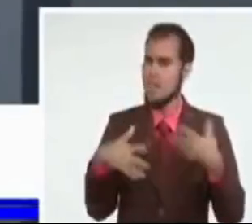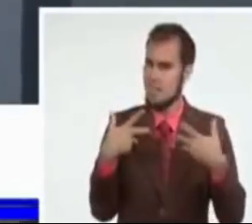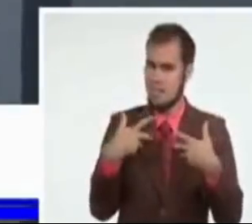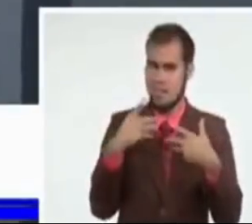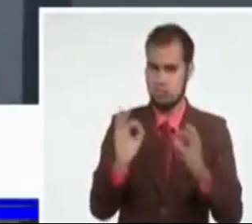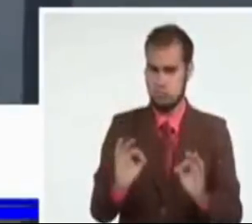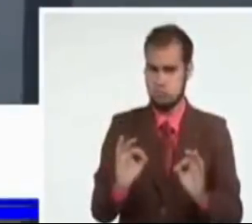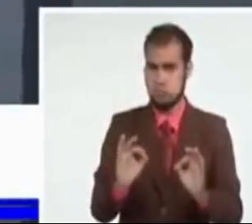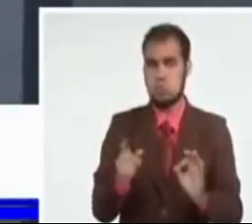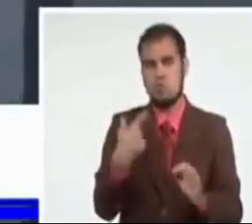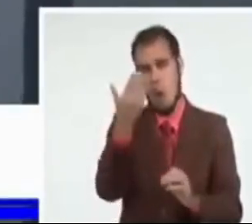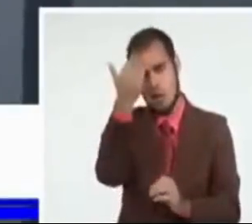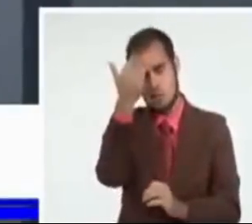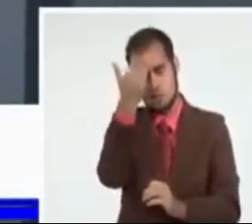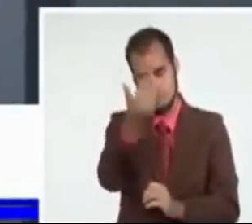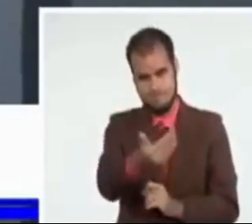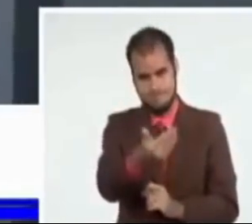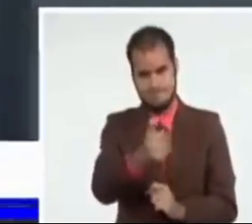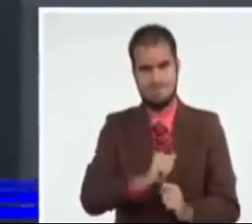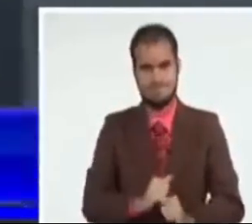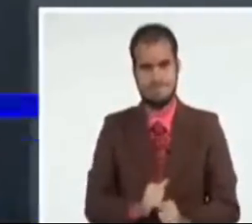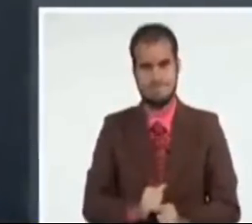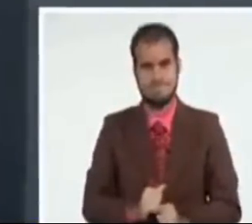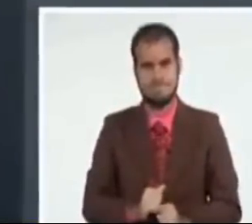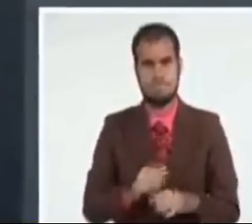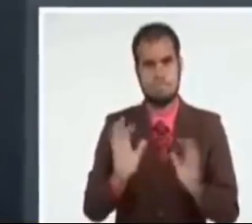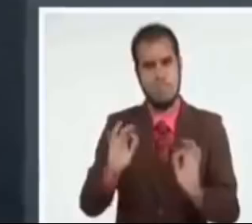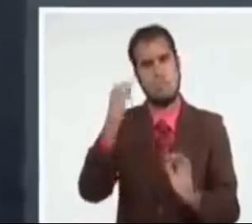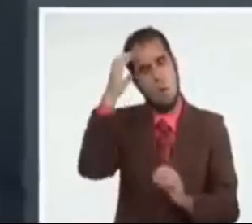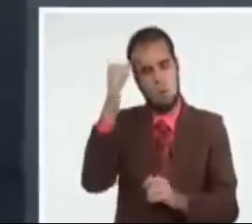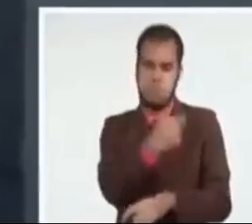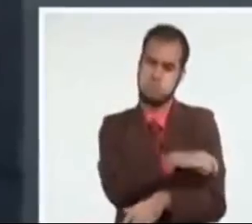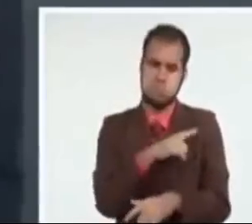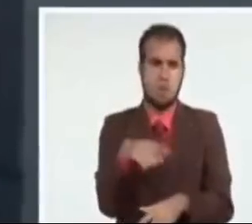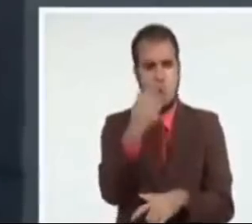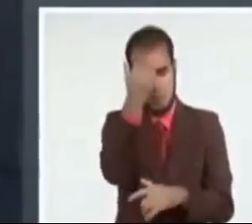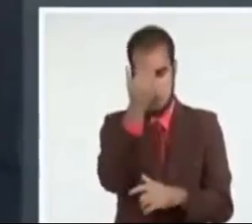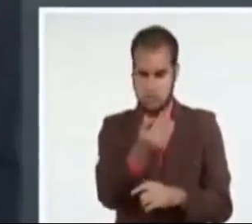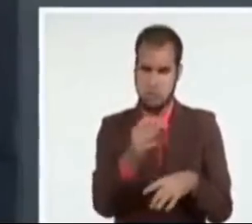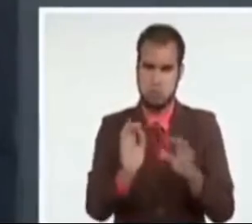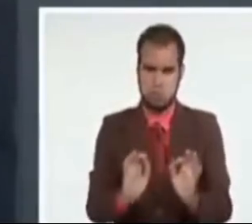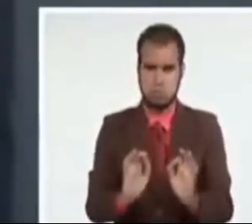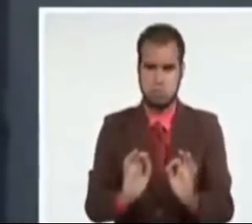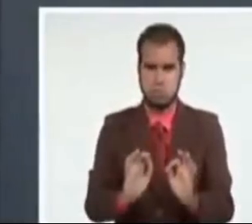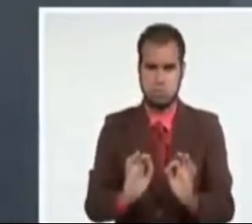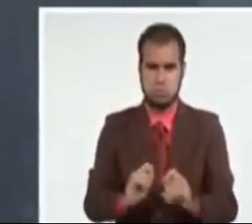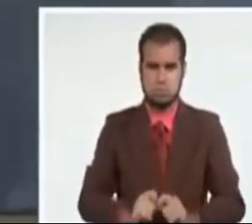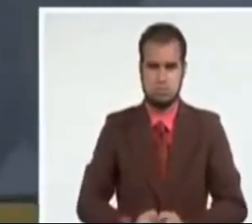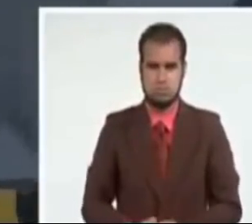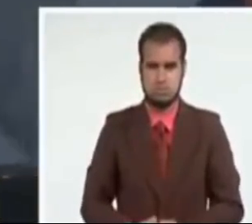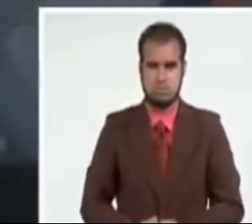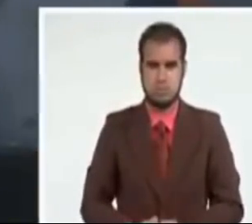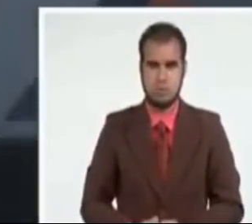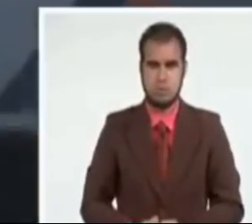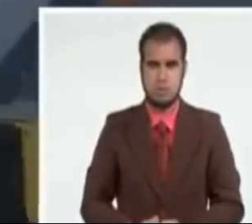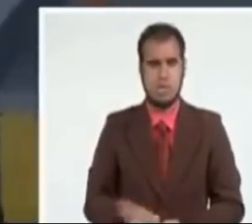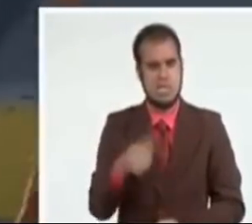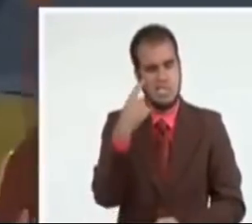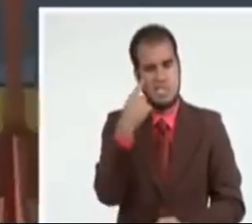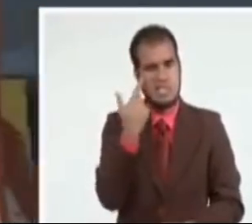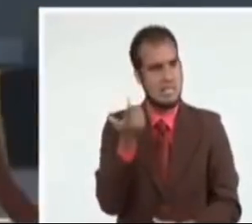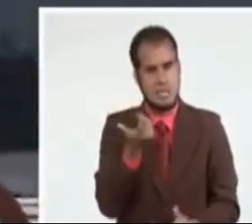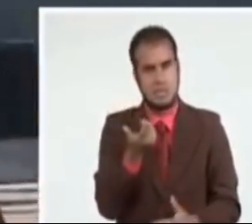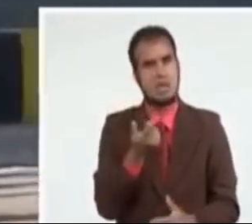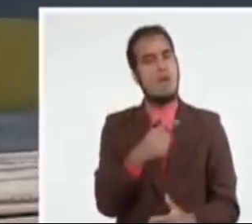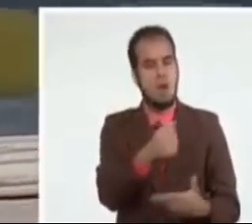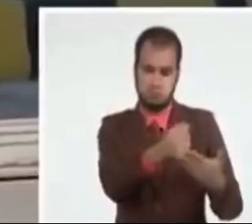le agradecemos a nombre de nuestro gobierno, a nombre de nuestro pueblo, por esta desinteresada y solidaria